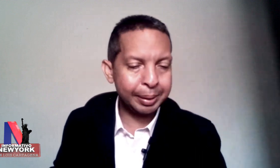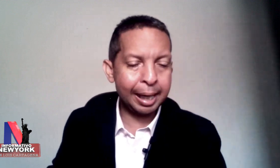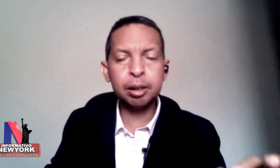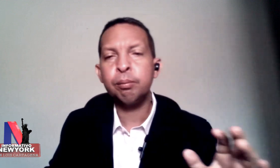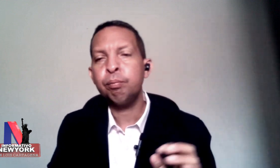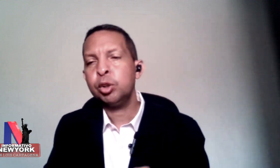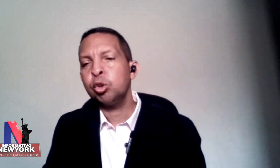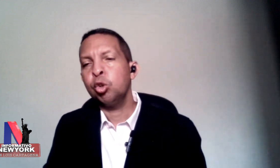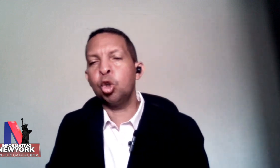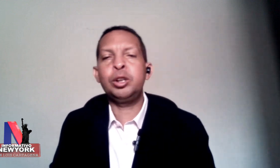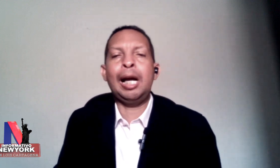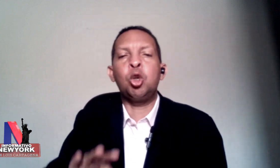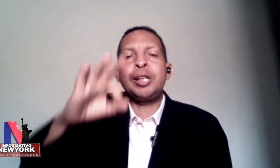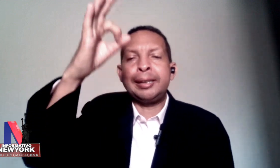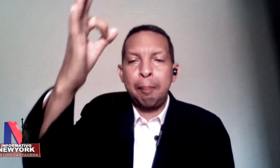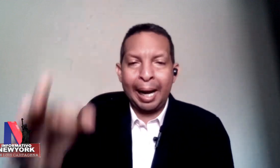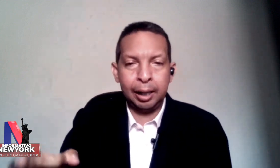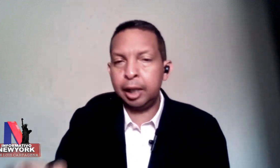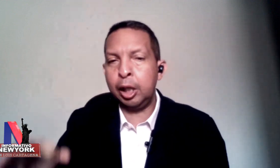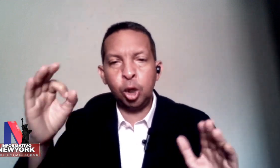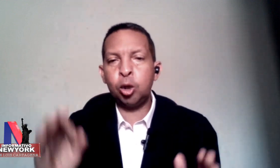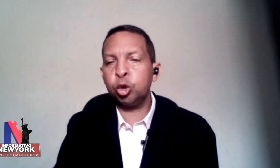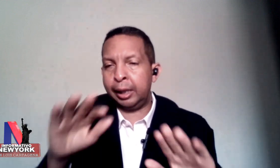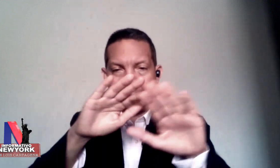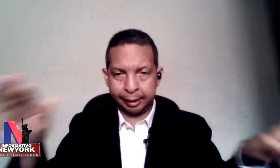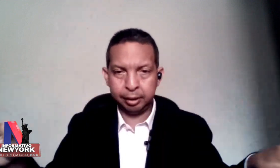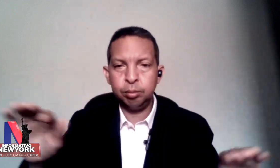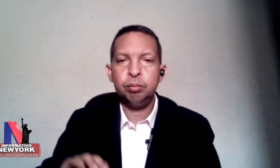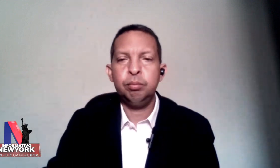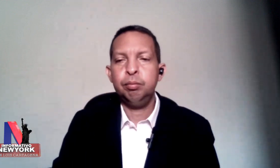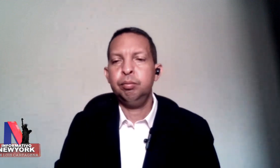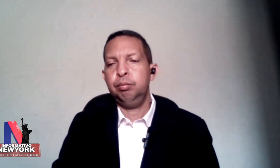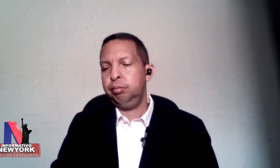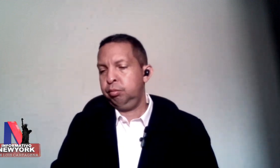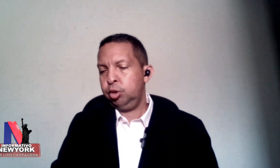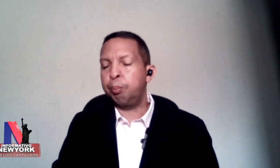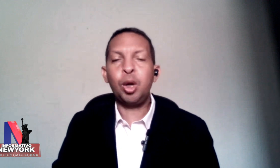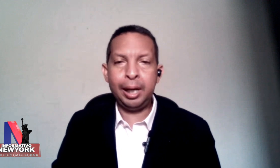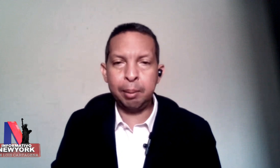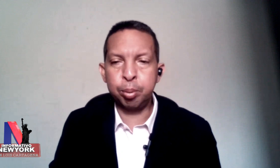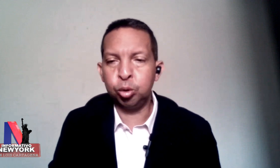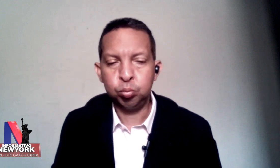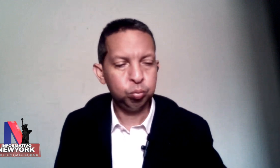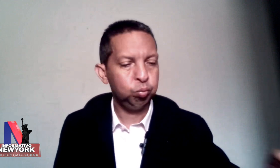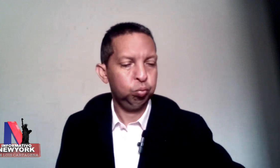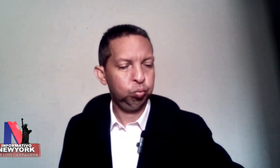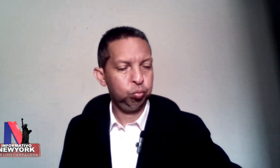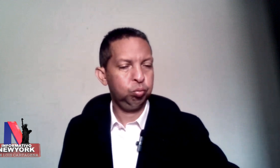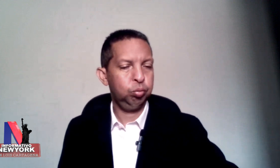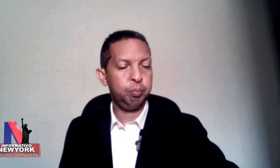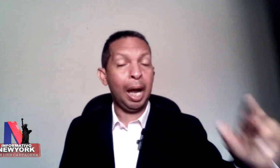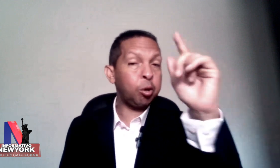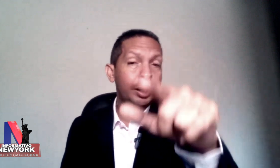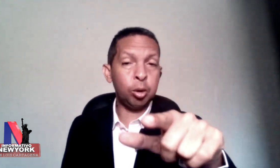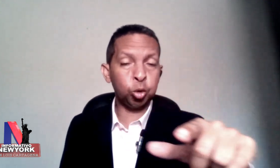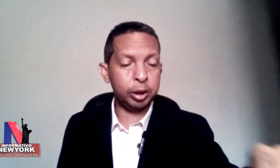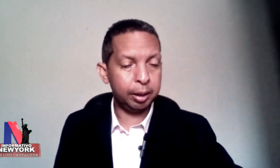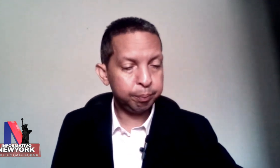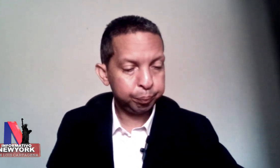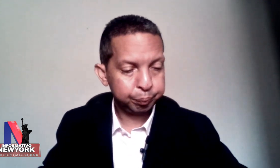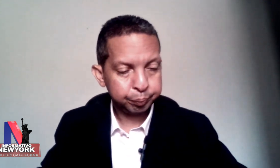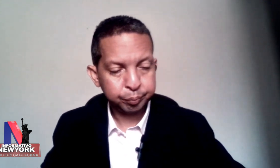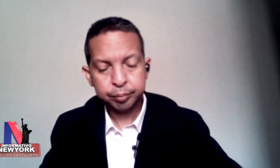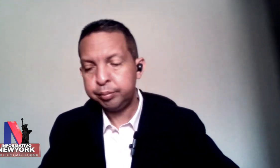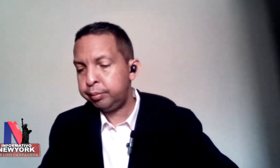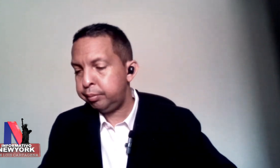cosa si está bien o si la cosa está mal. Al que no le guste, dase. Por ejemplo, hay una